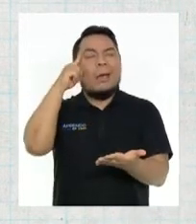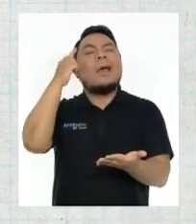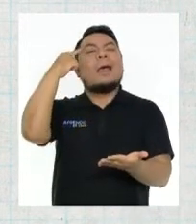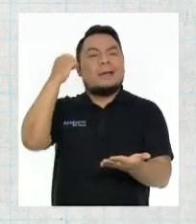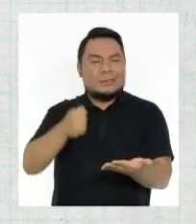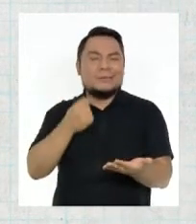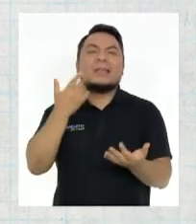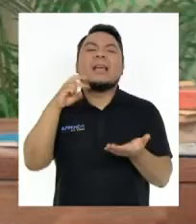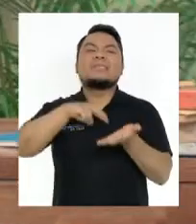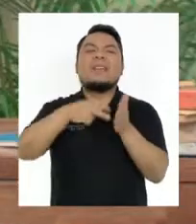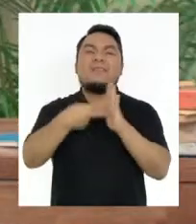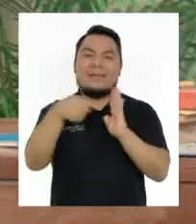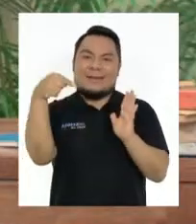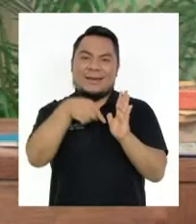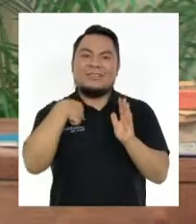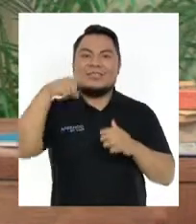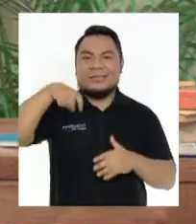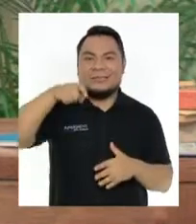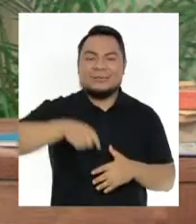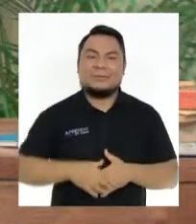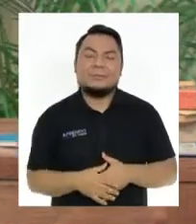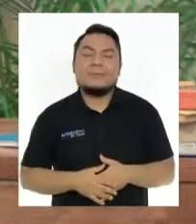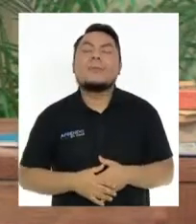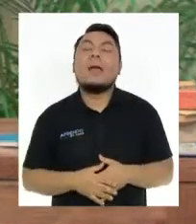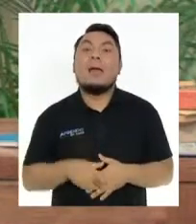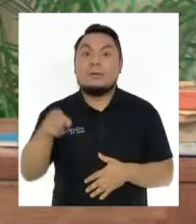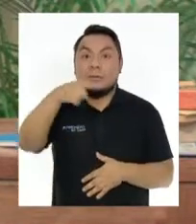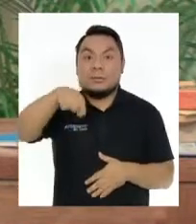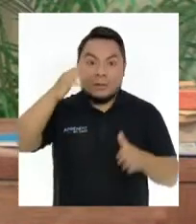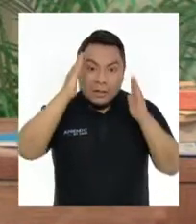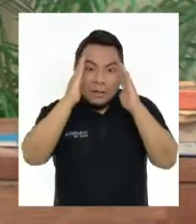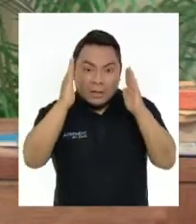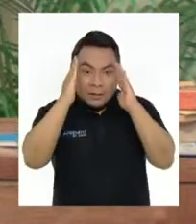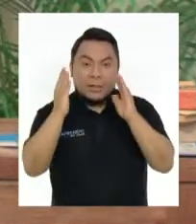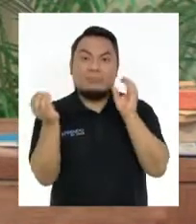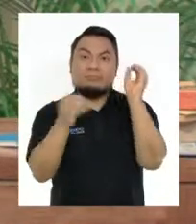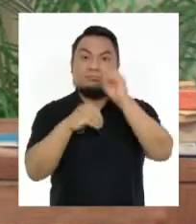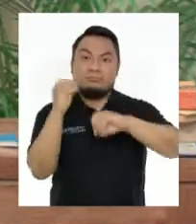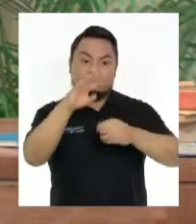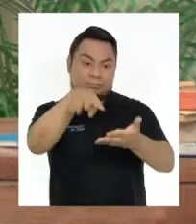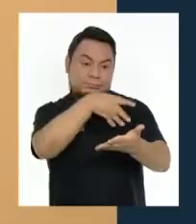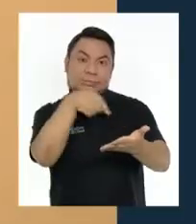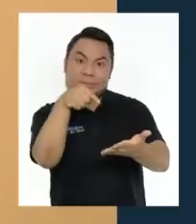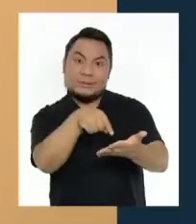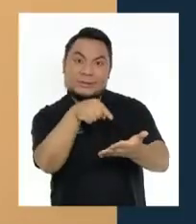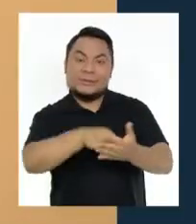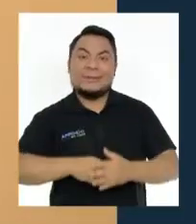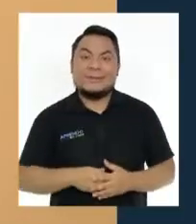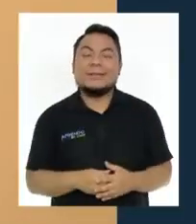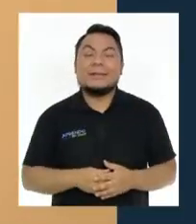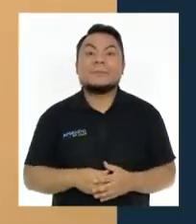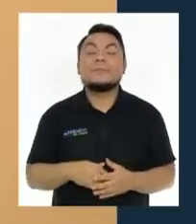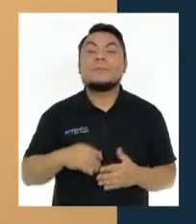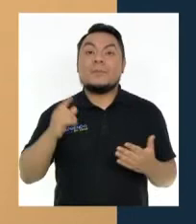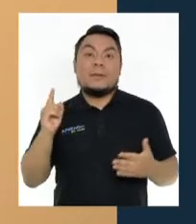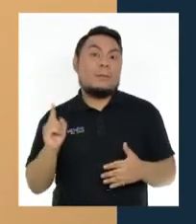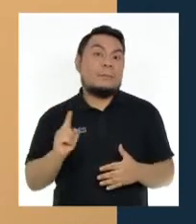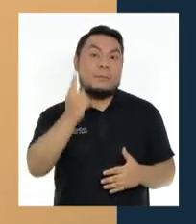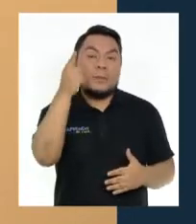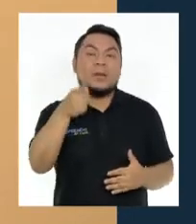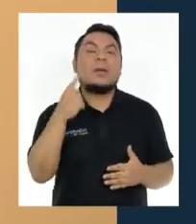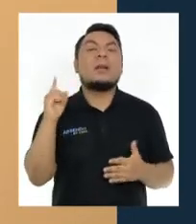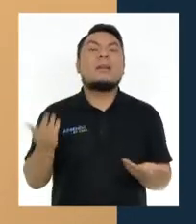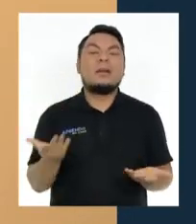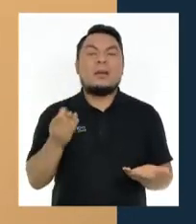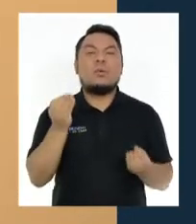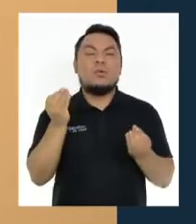que necesitamos. Muy bien, poner atención en la elaboración. Anotado. Generalmente se lleva a cabo